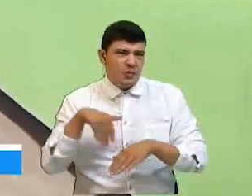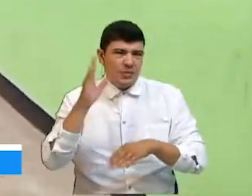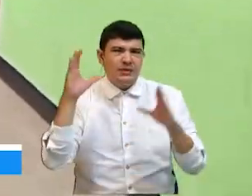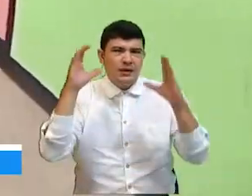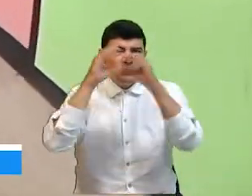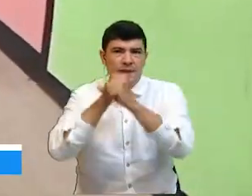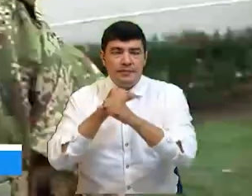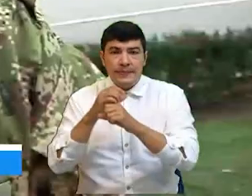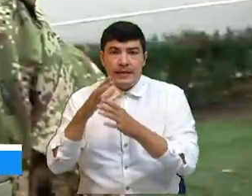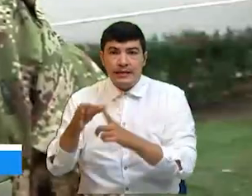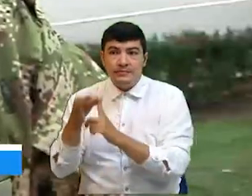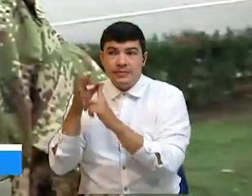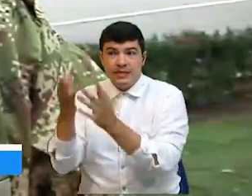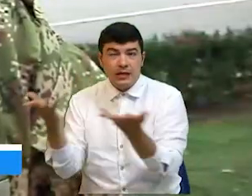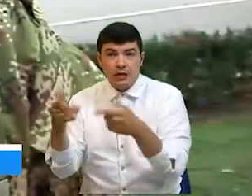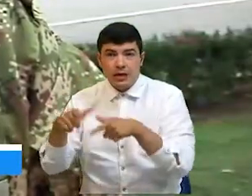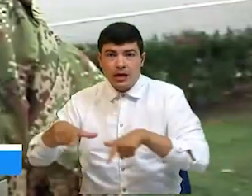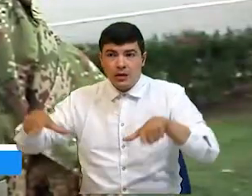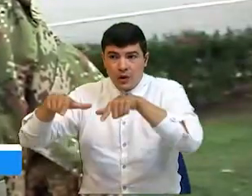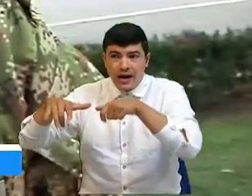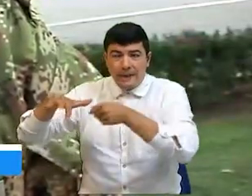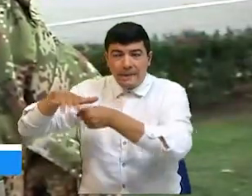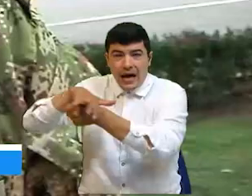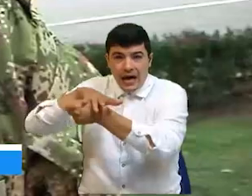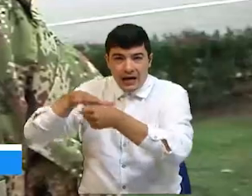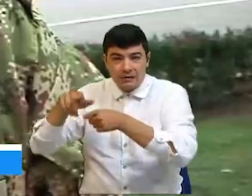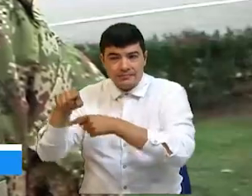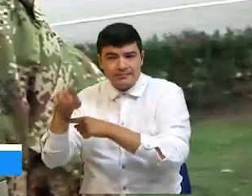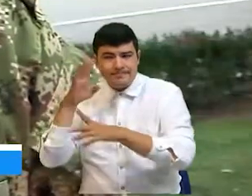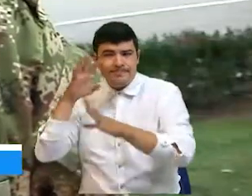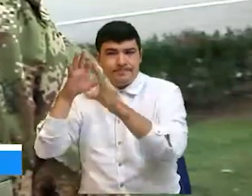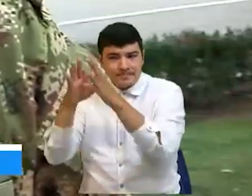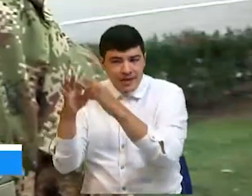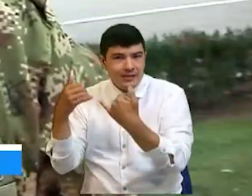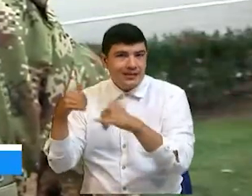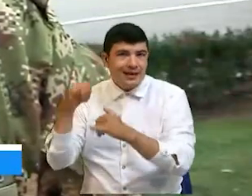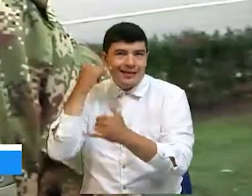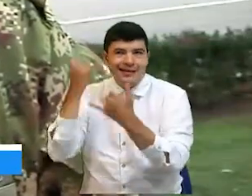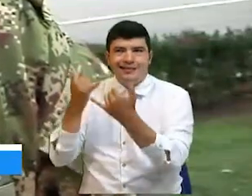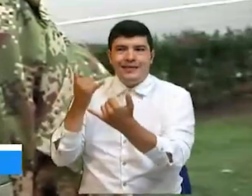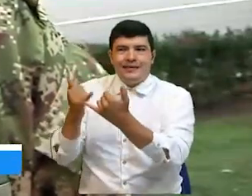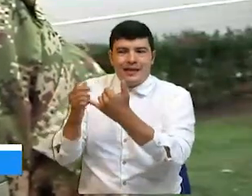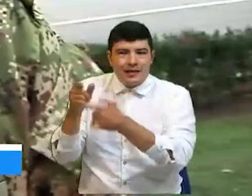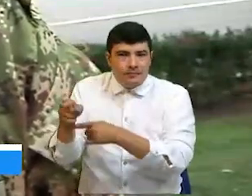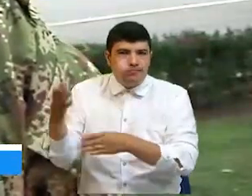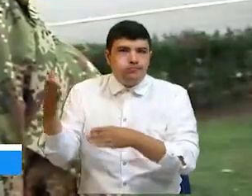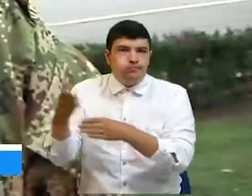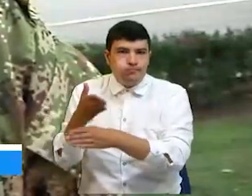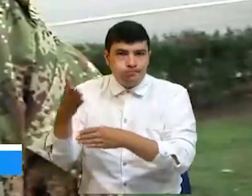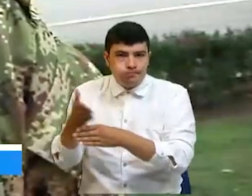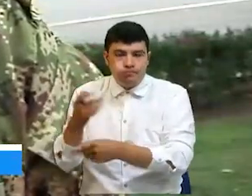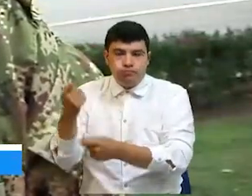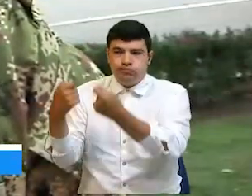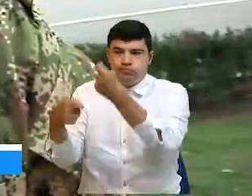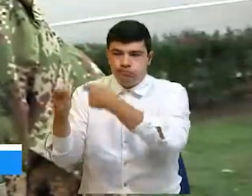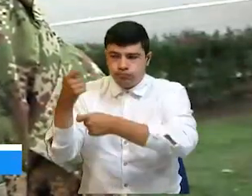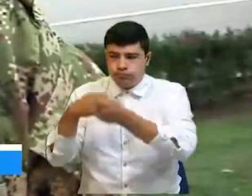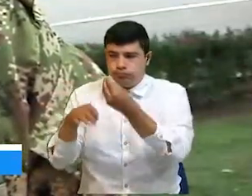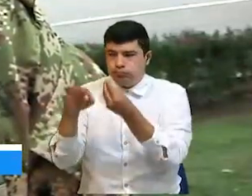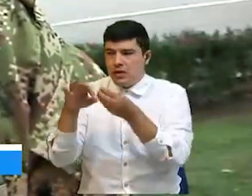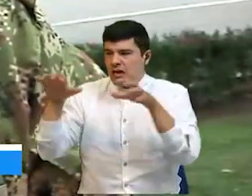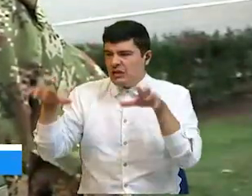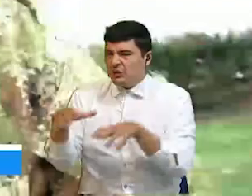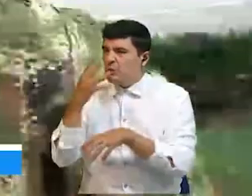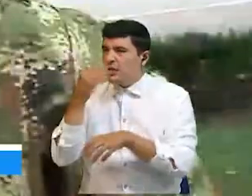en estos barrios focalizados o zonas focalizadas donde tenemos problemas de la delincuencia